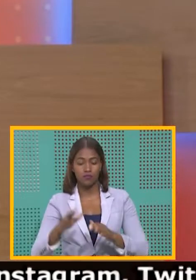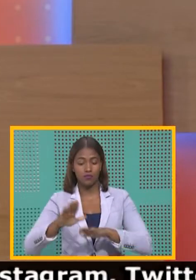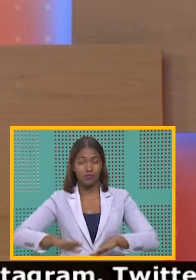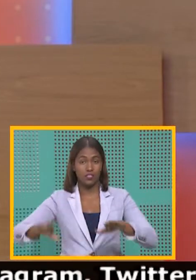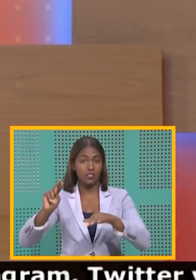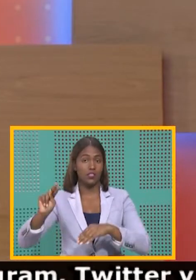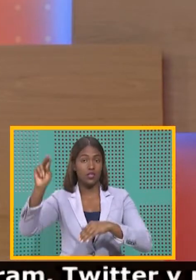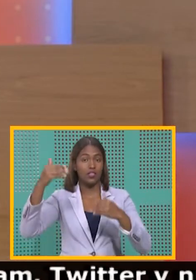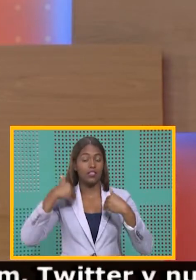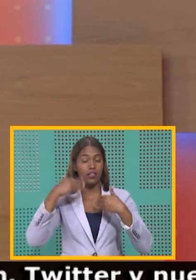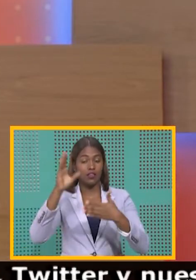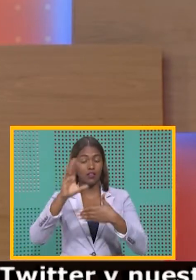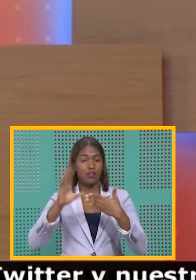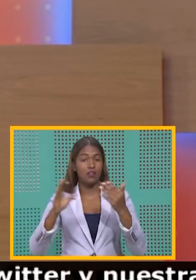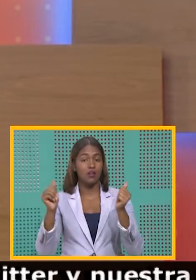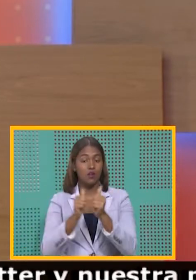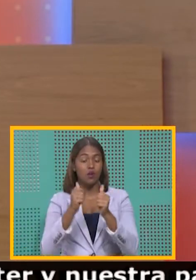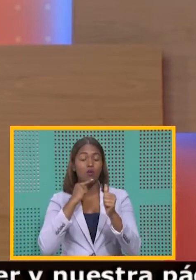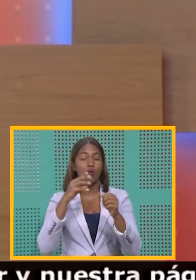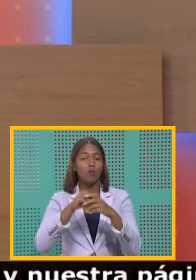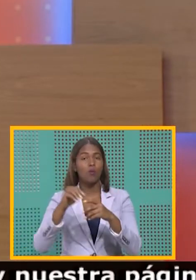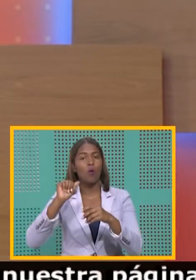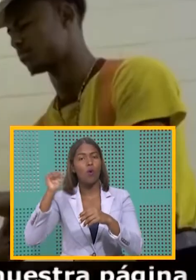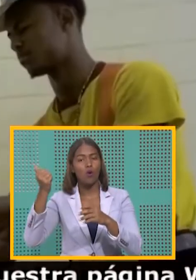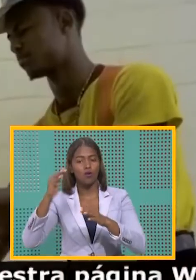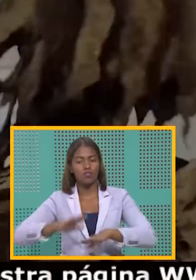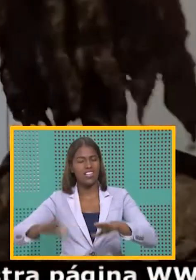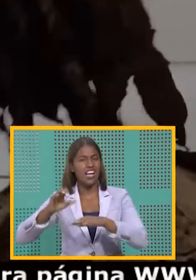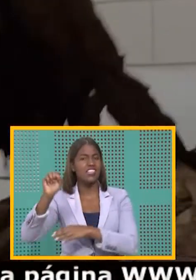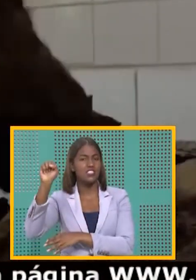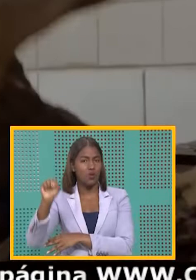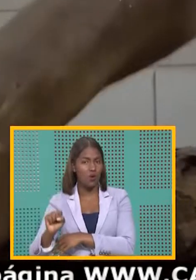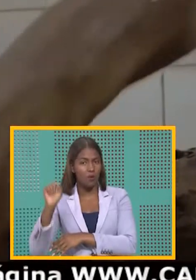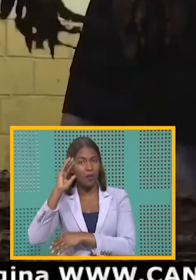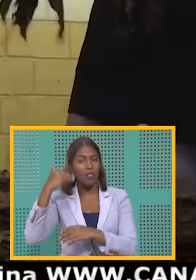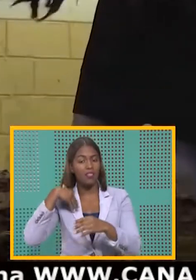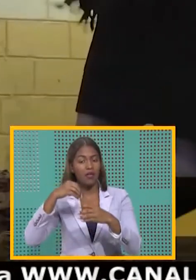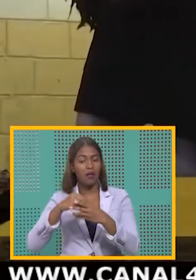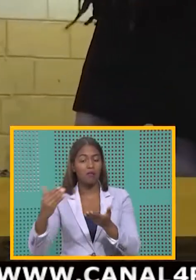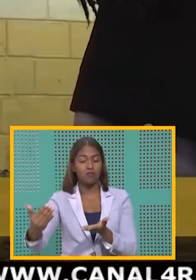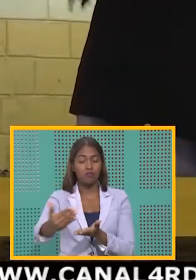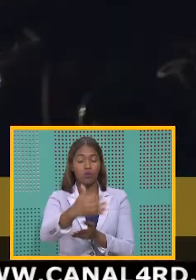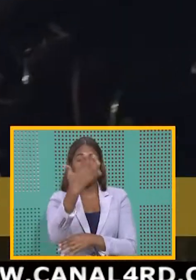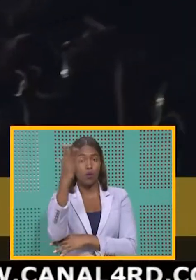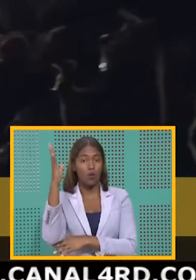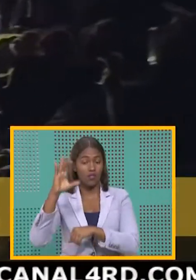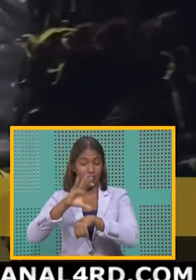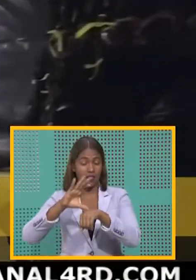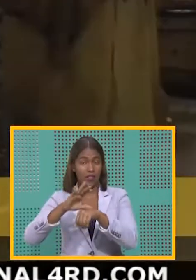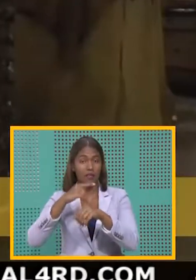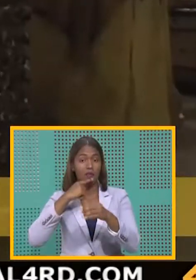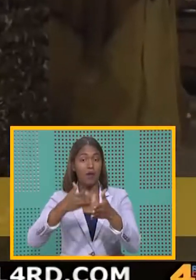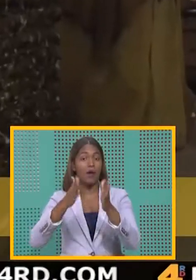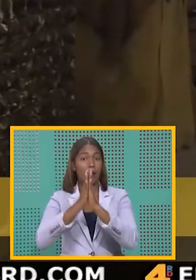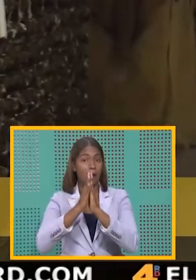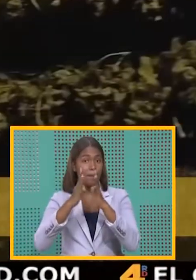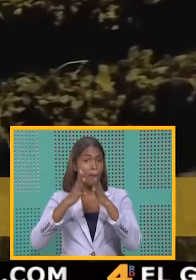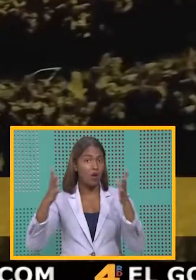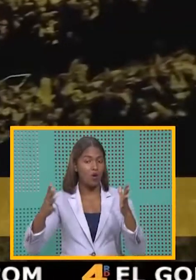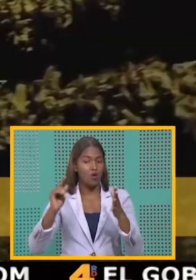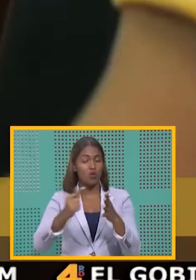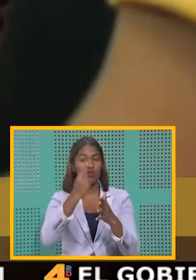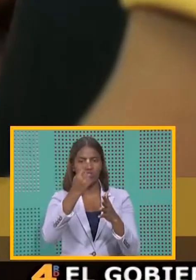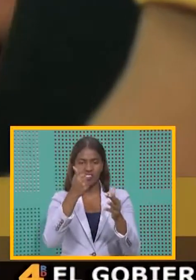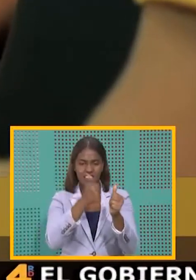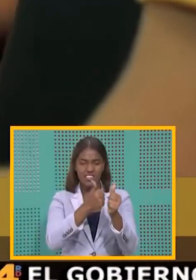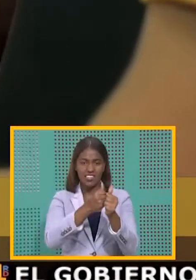Cibao tiene una característica común con otras de la Región Sur que harán del cultivo de tabaco una sostenible demanda, no solo de la hoja del